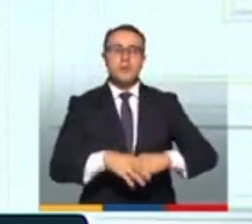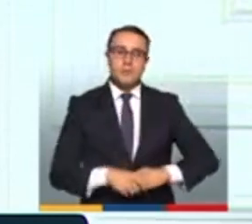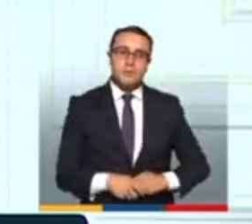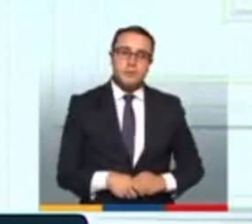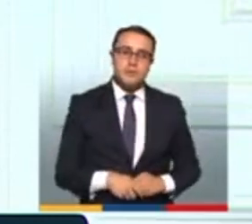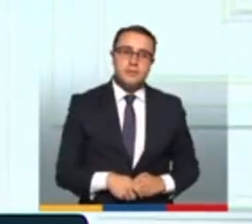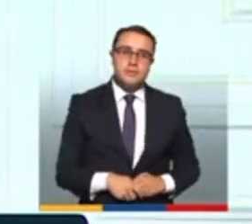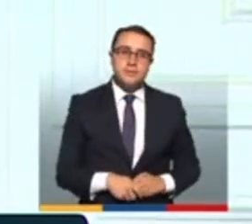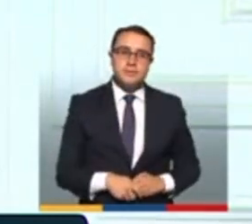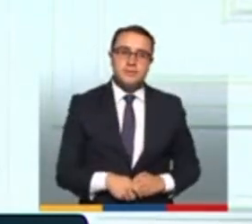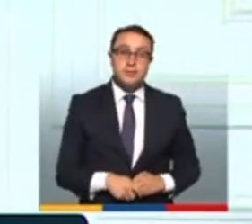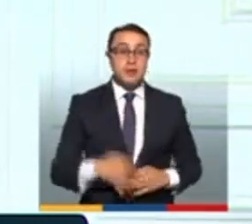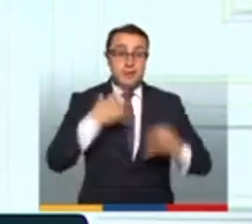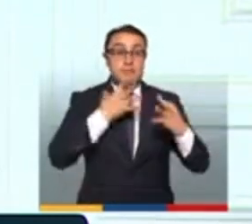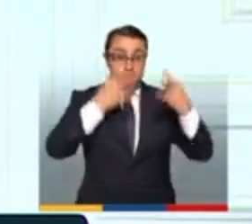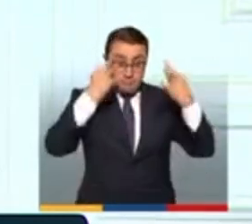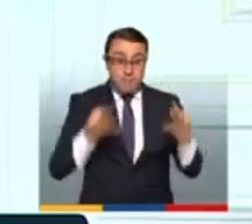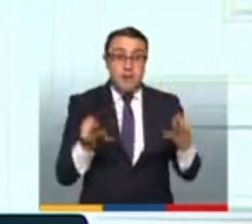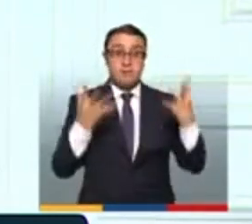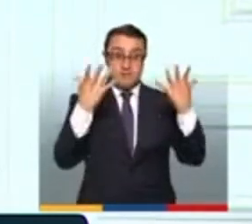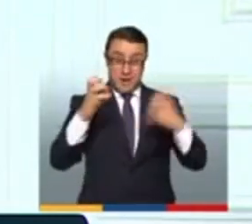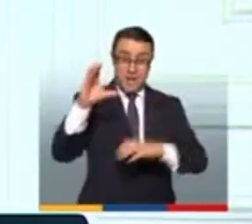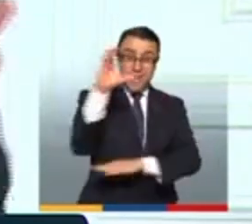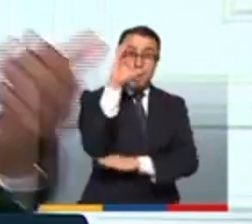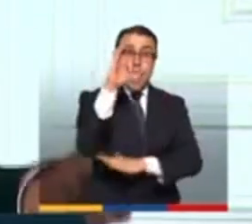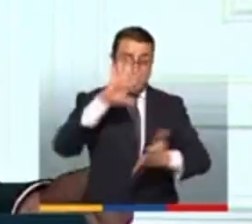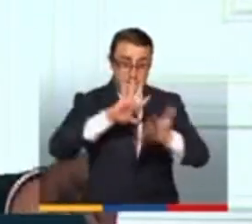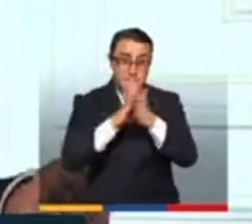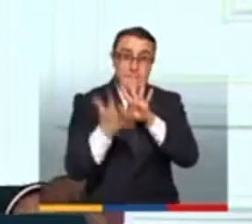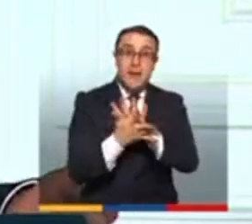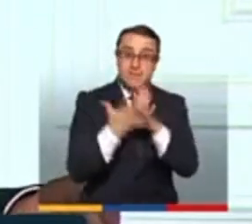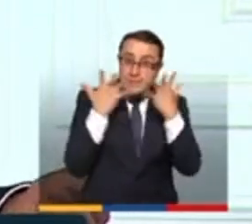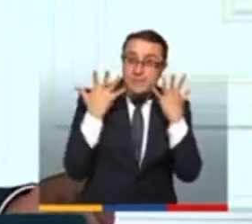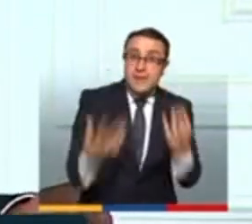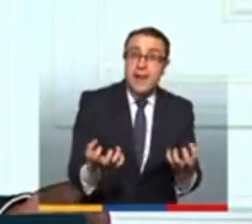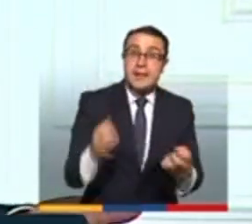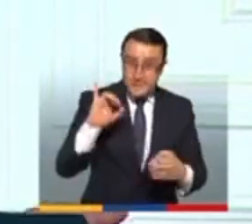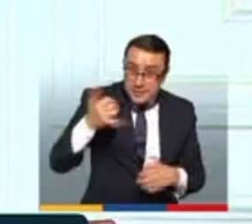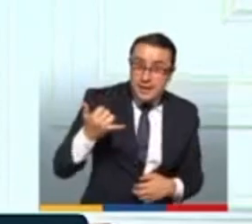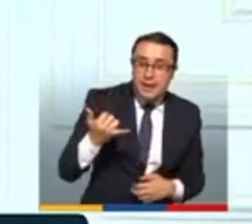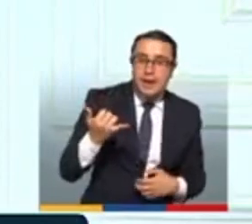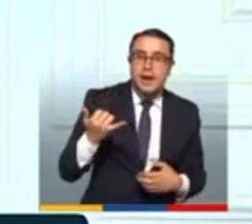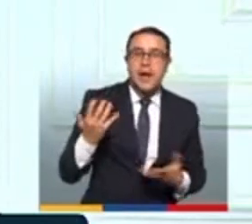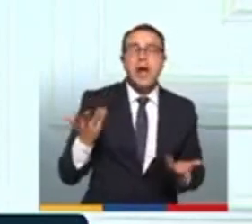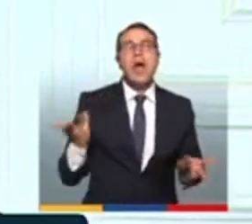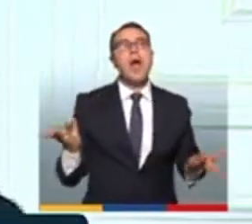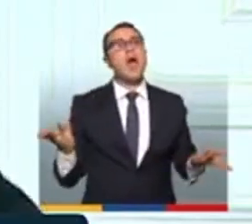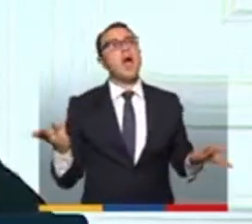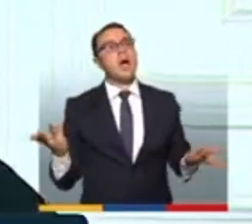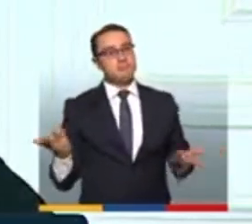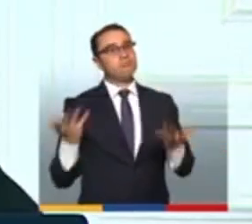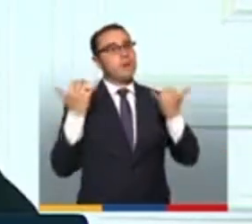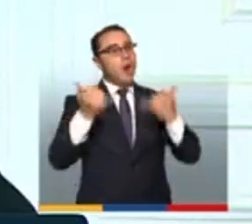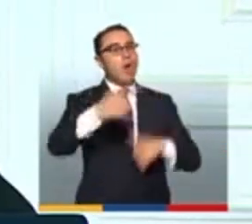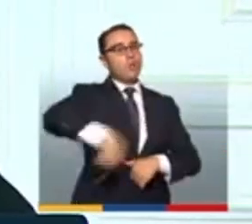Si queremos paz en Colombia, que la siguiente pregunta que hay que hacer entonces es, ¿queremos paz?